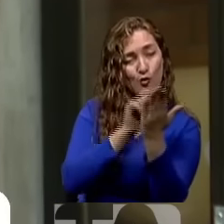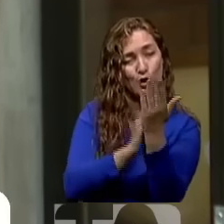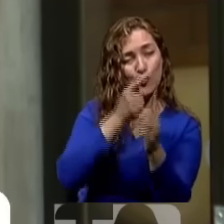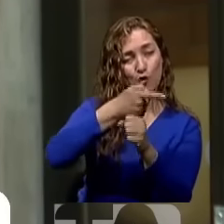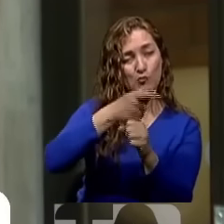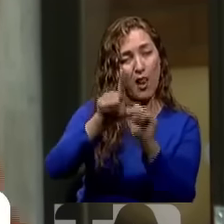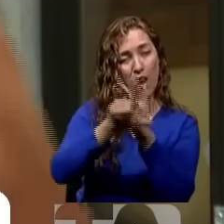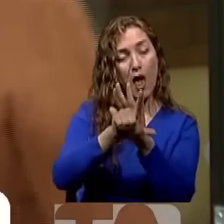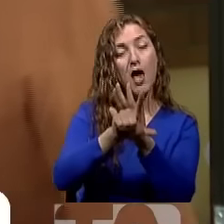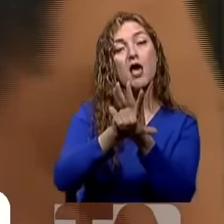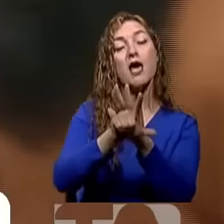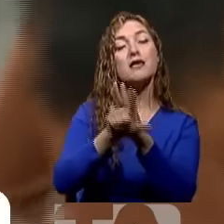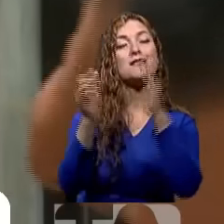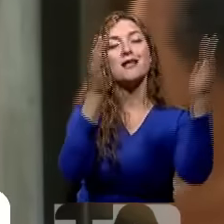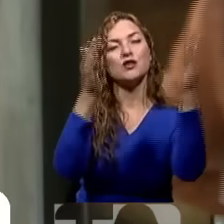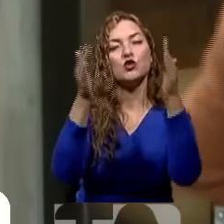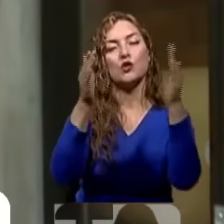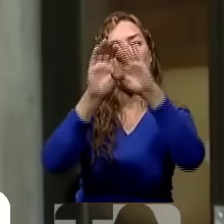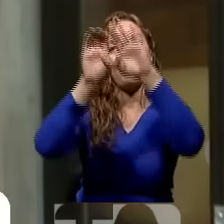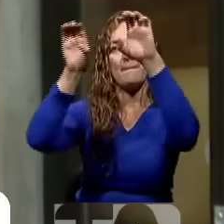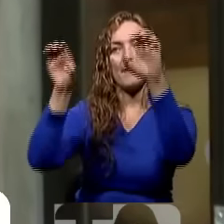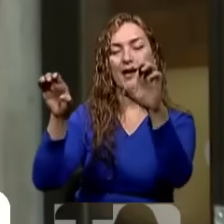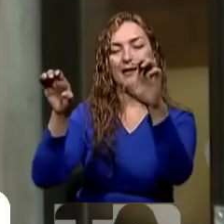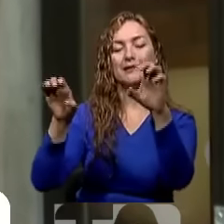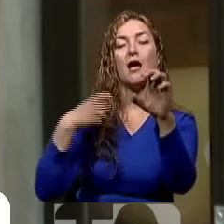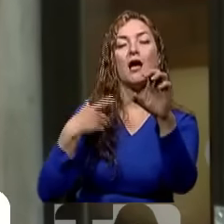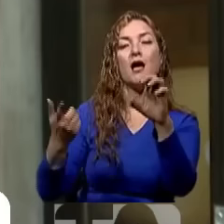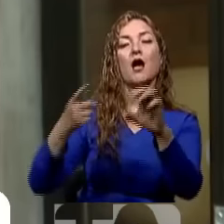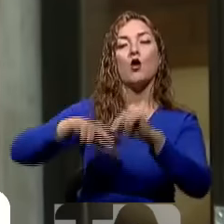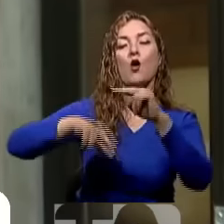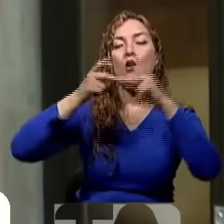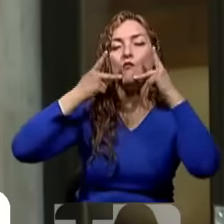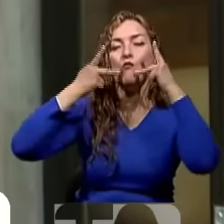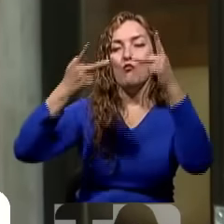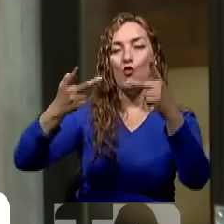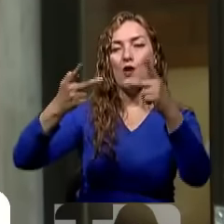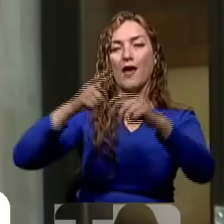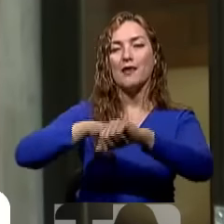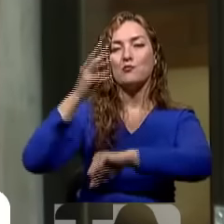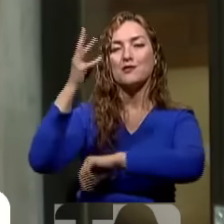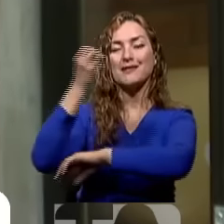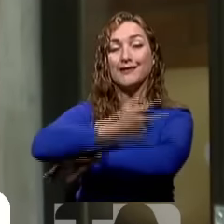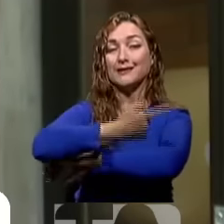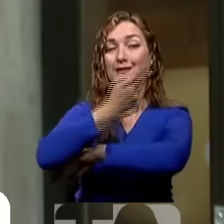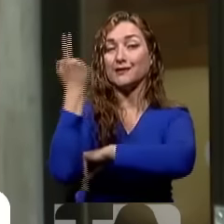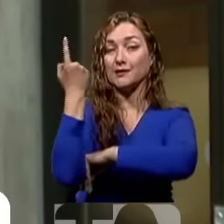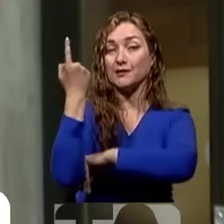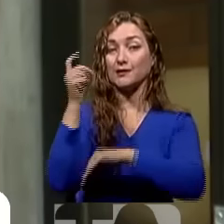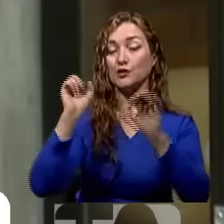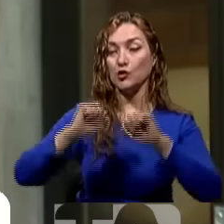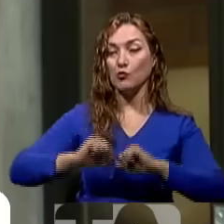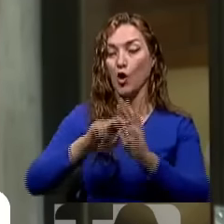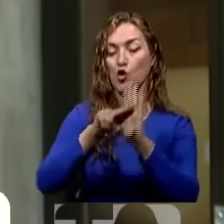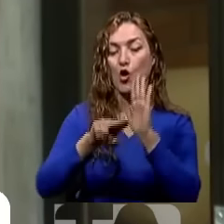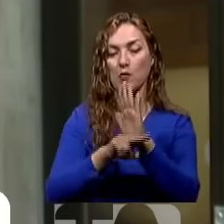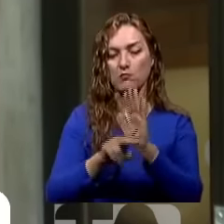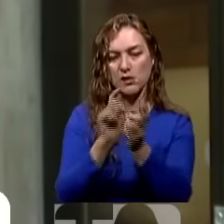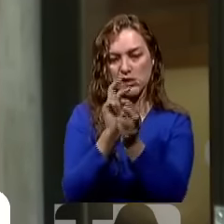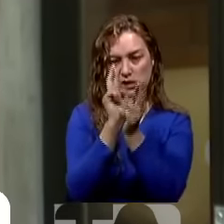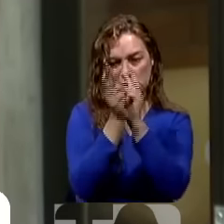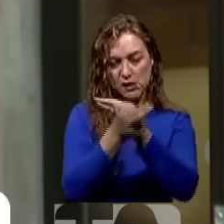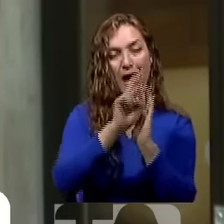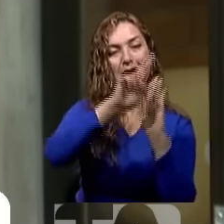una disposición transitoria que sea la empresa metropolitana de movilidad y obras públicas en un tiempo de 60 días que puedan normar vía